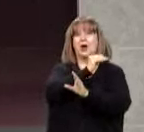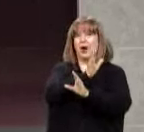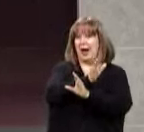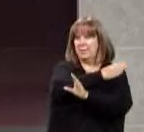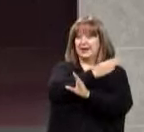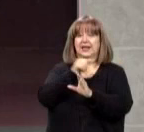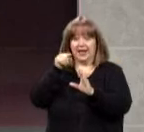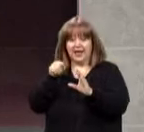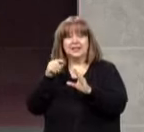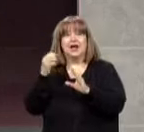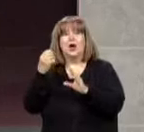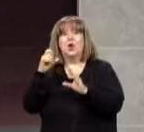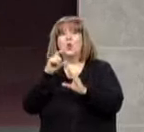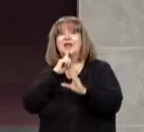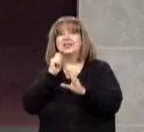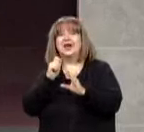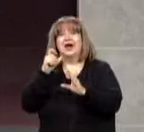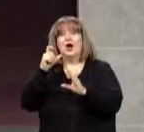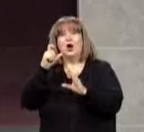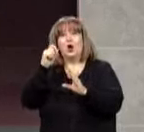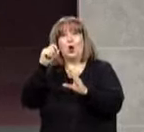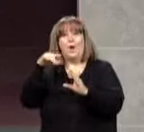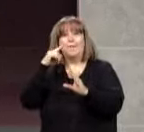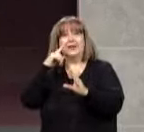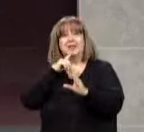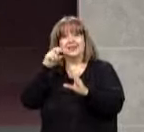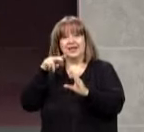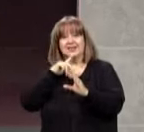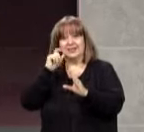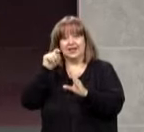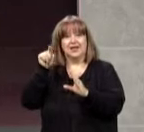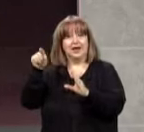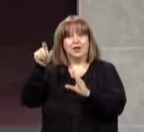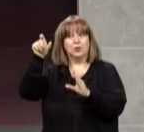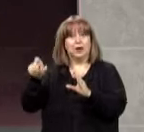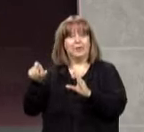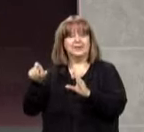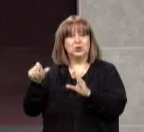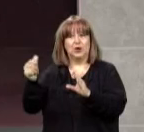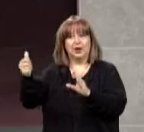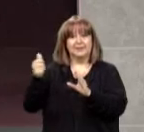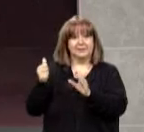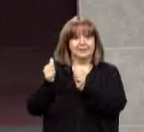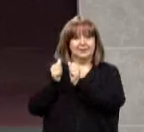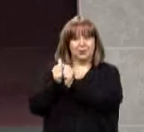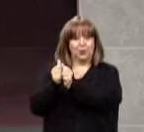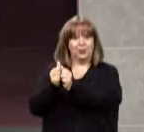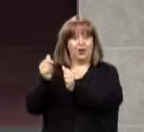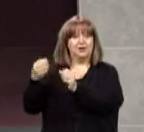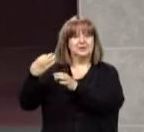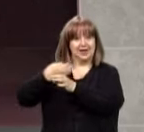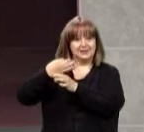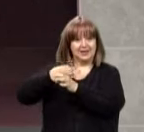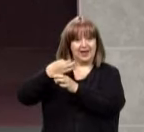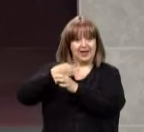hay muchas de las cuestiones que pueden hacer en el banco Porque primero tienen un asesor que se especializa en estos temas y que los va acompañando en ese camino segundo